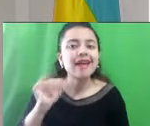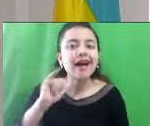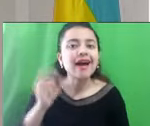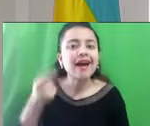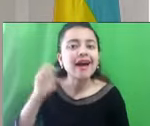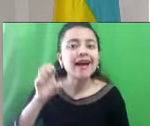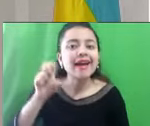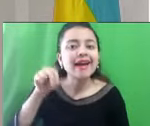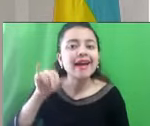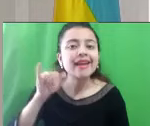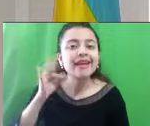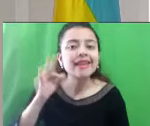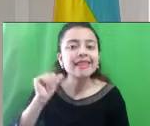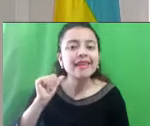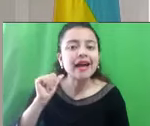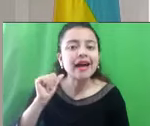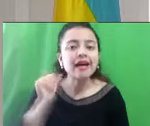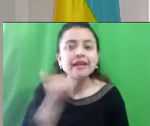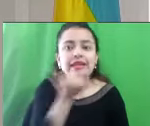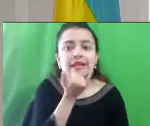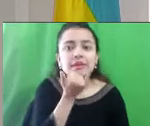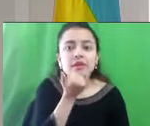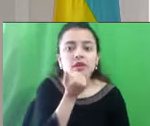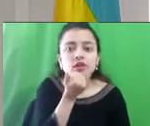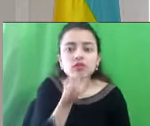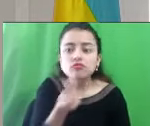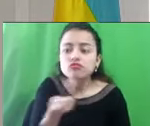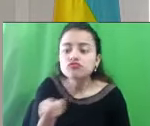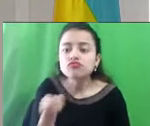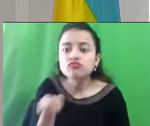arrojados a las redes de alcantarillado van directamente